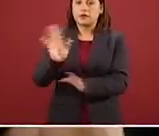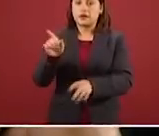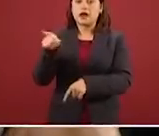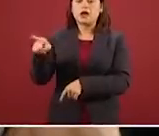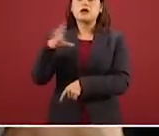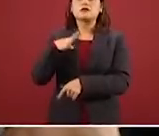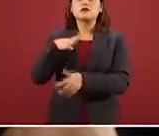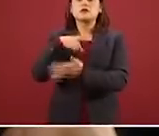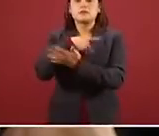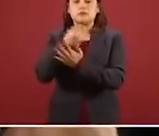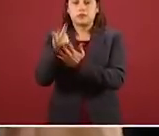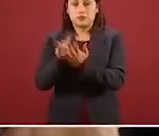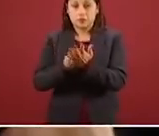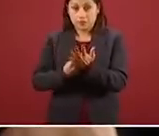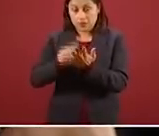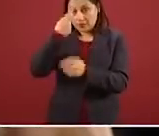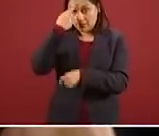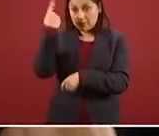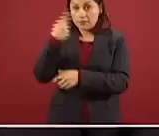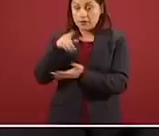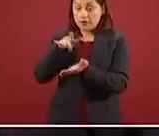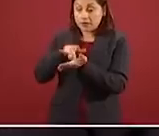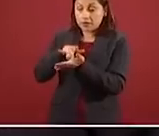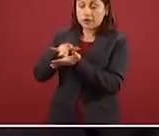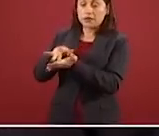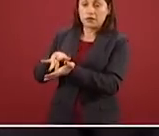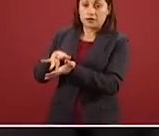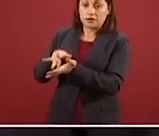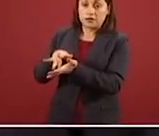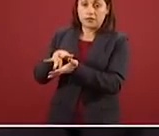de apoyo a